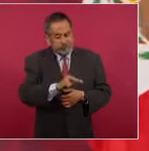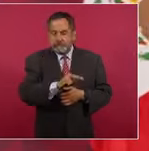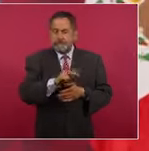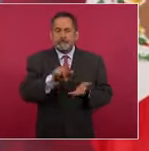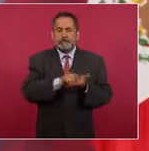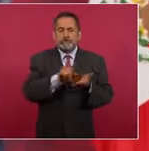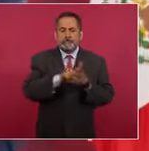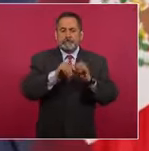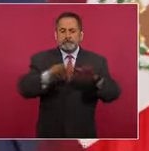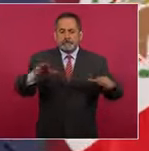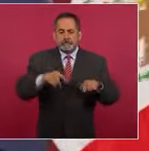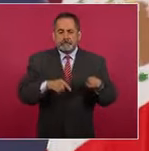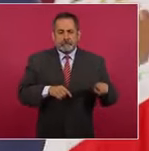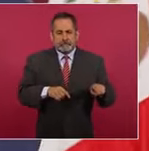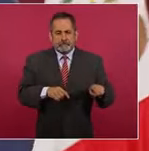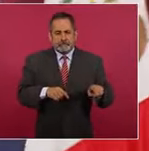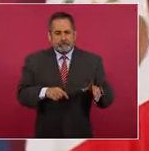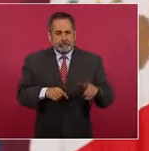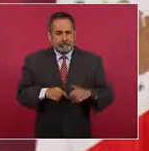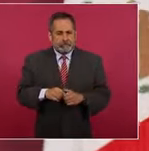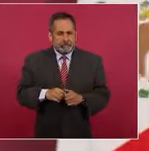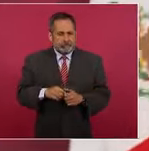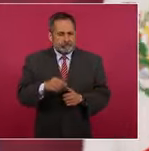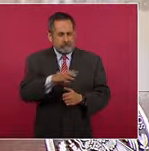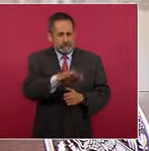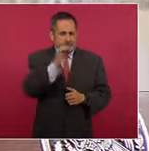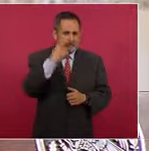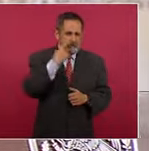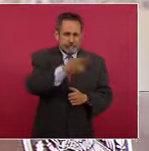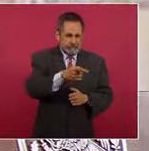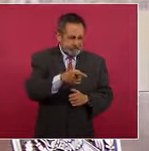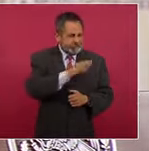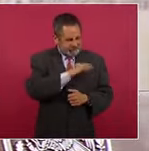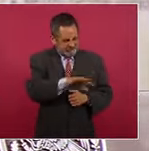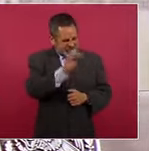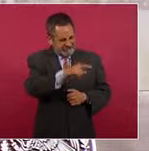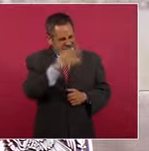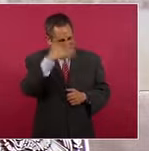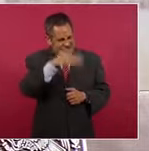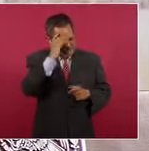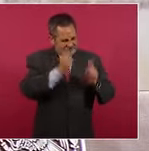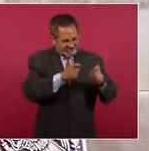mensaje, está difícil que lo encuentre. Bueno, para ustedes no hay nada difícil.